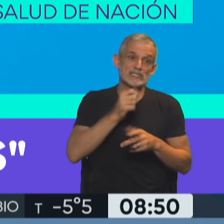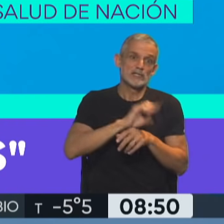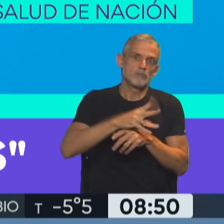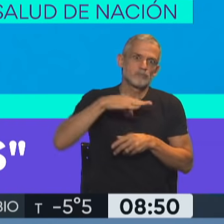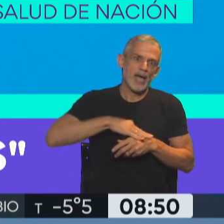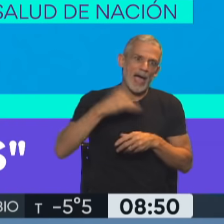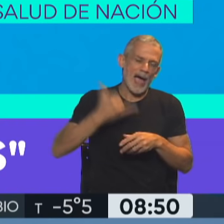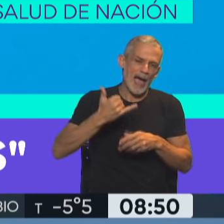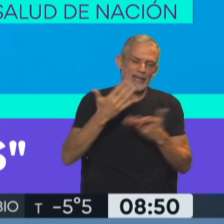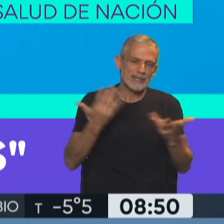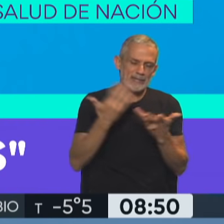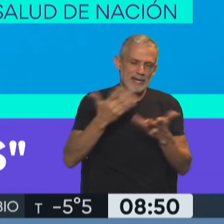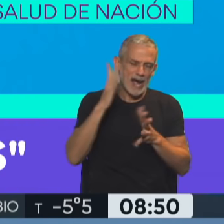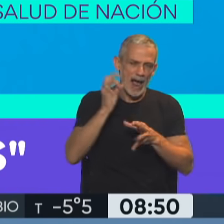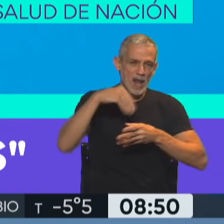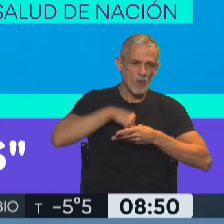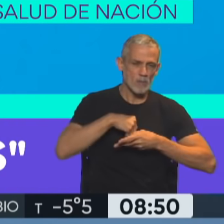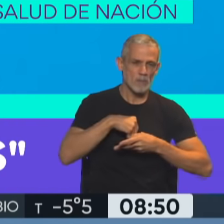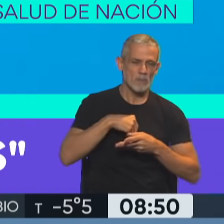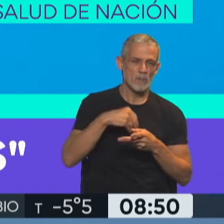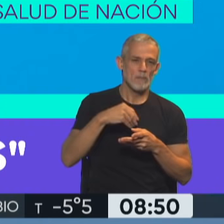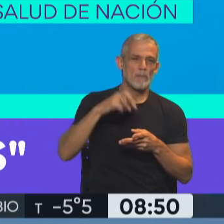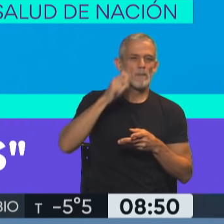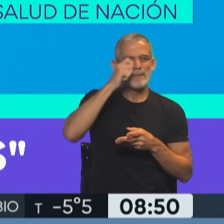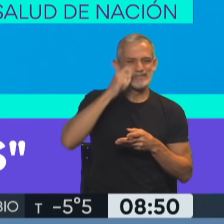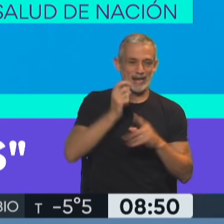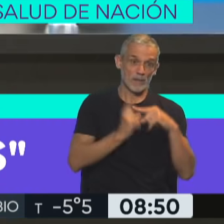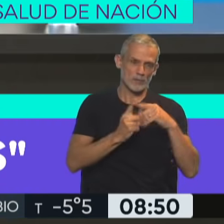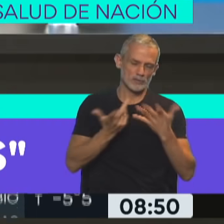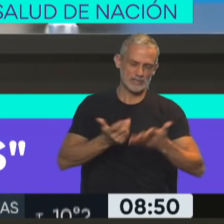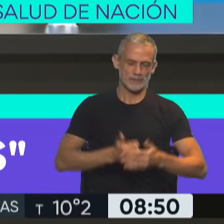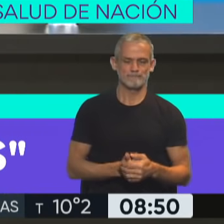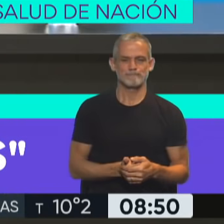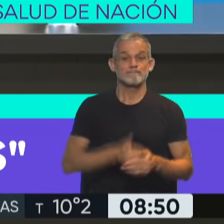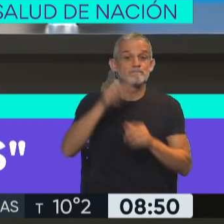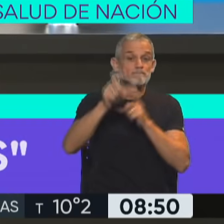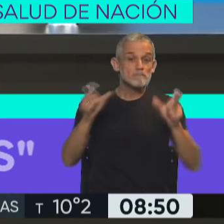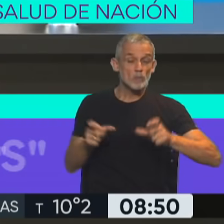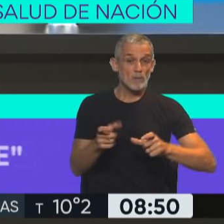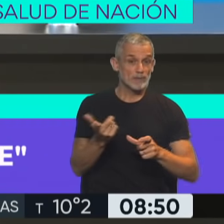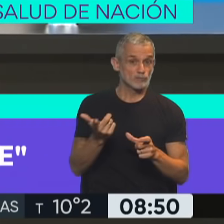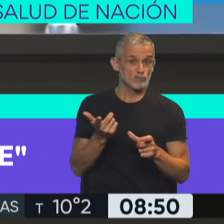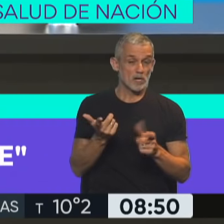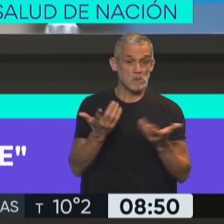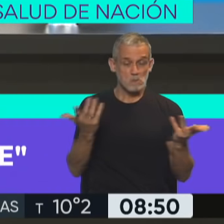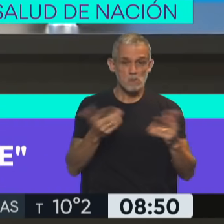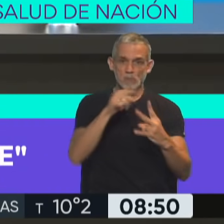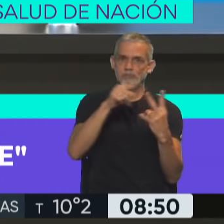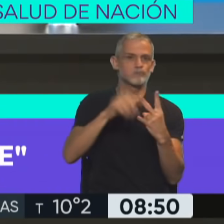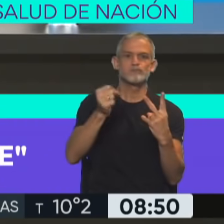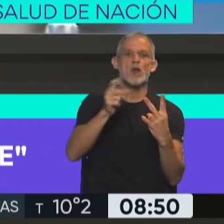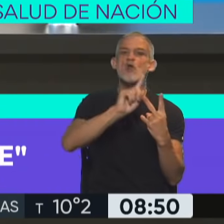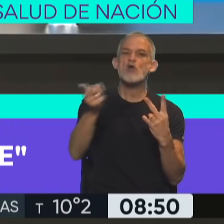tuviera una PCR positiva. Quienes no presenten el esquema